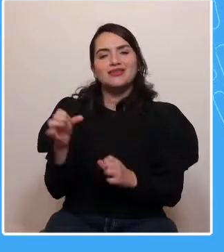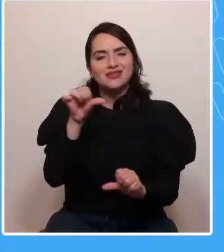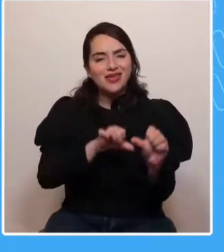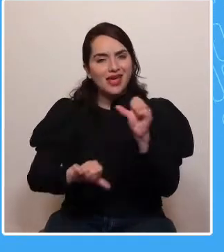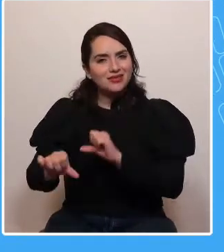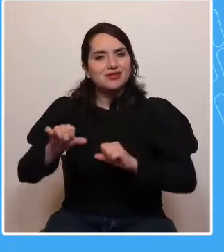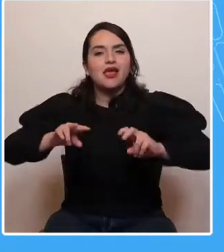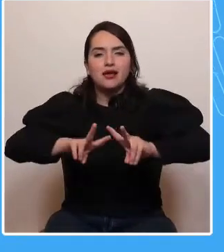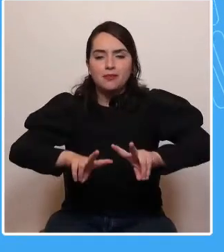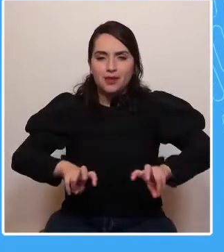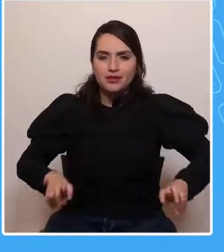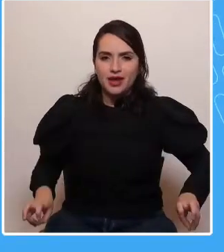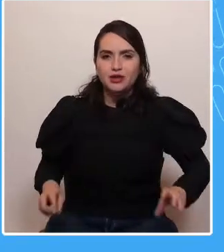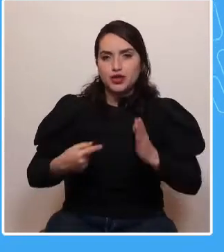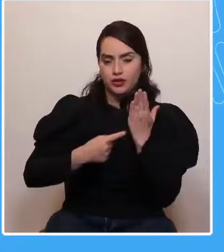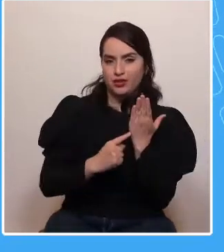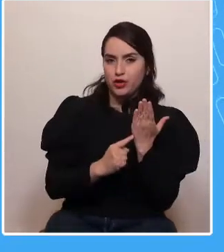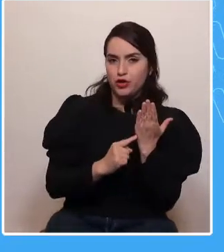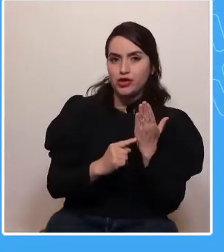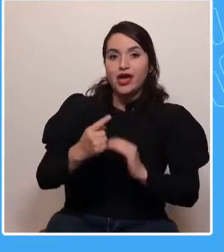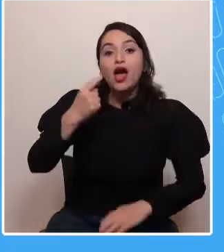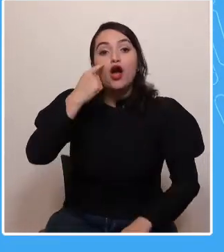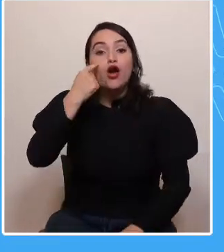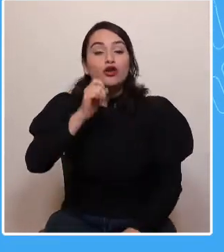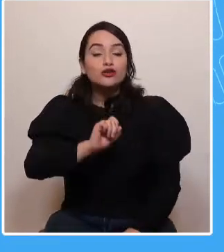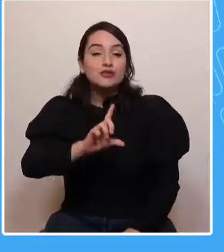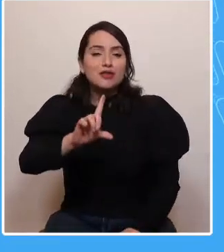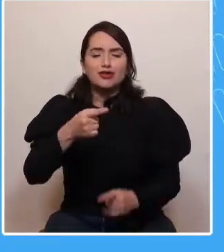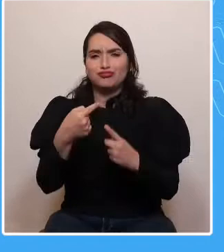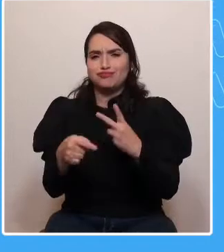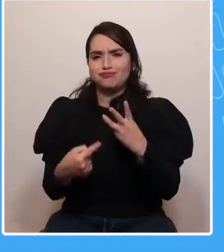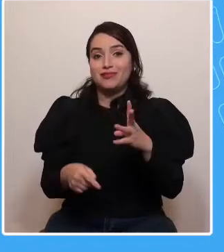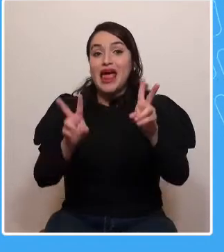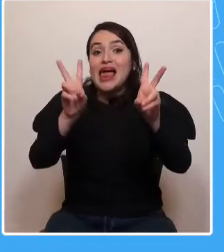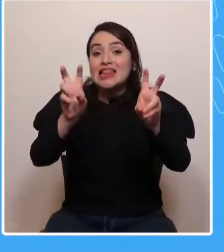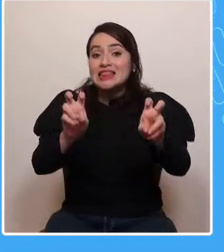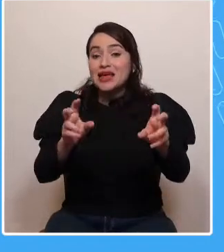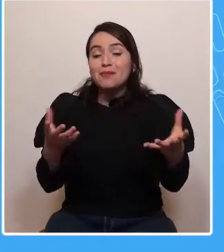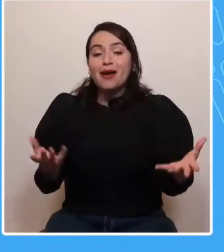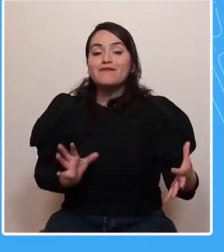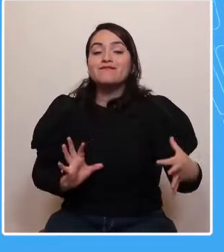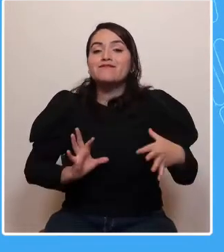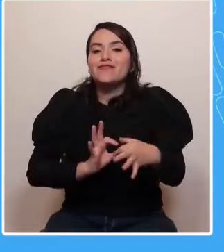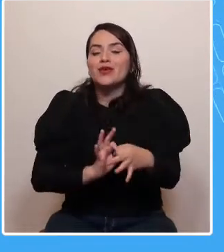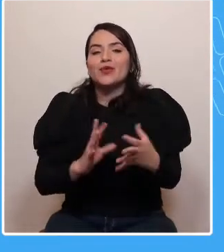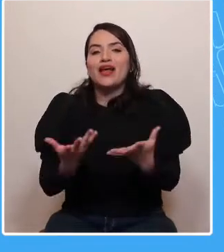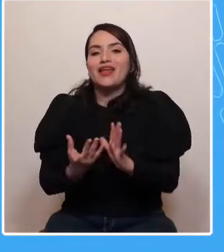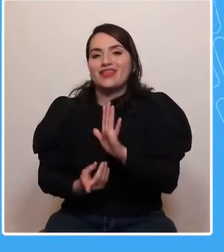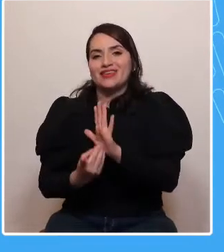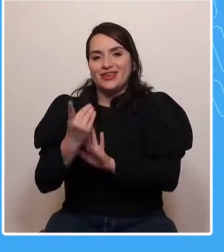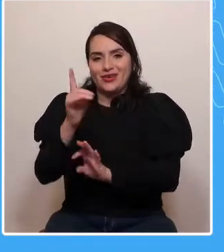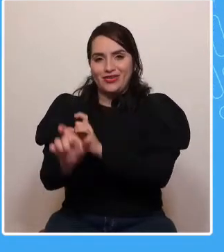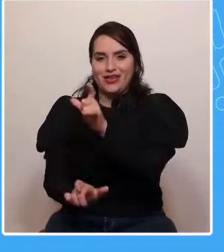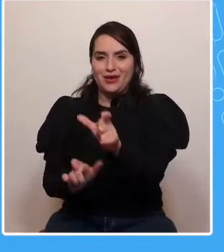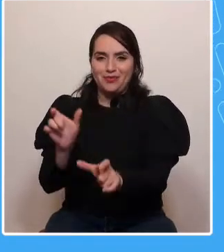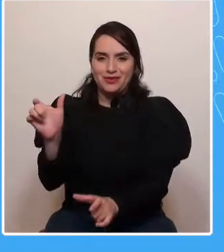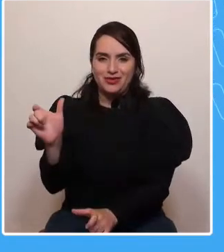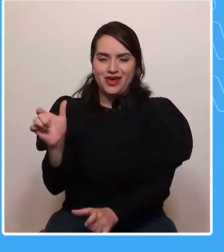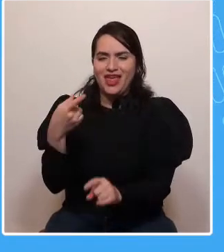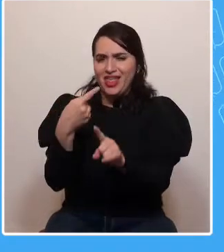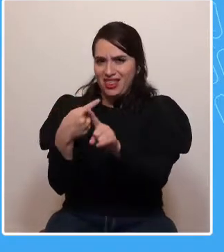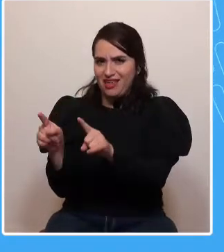investigación, la tecnología, los conocimientos, todas áreas directamente vinculadas con el desarrollo de las personas y sus